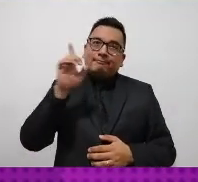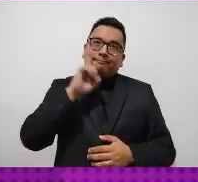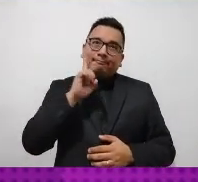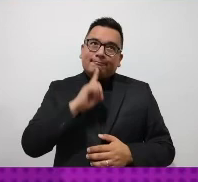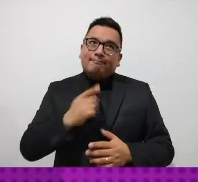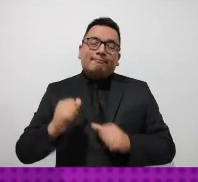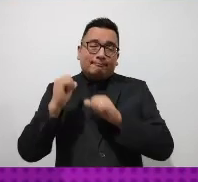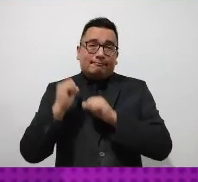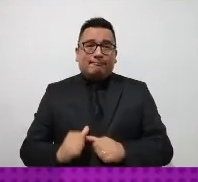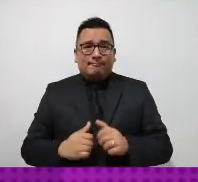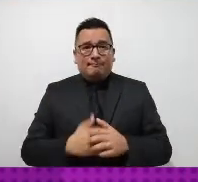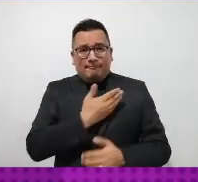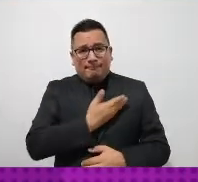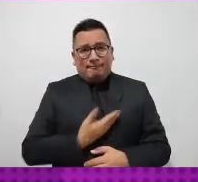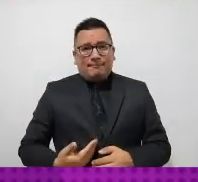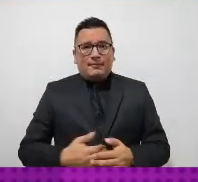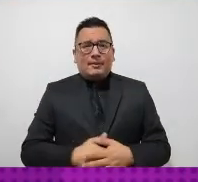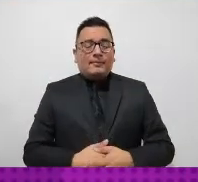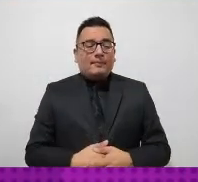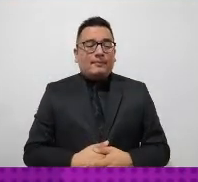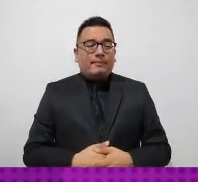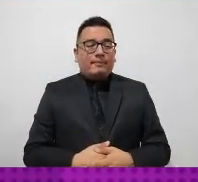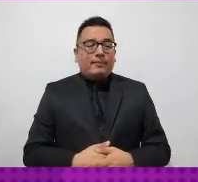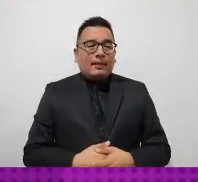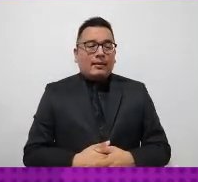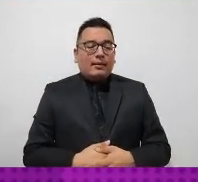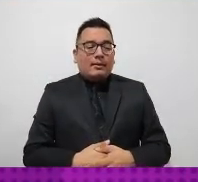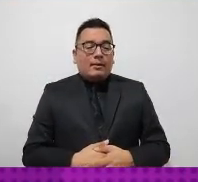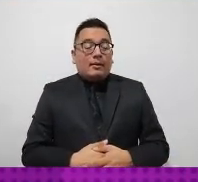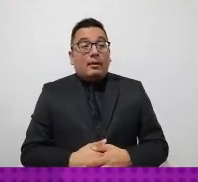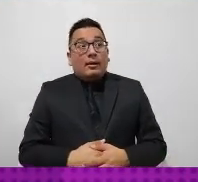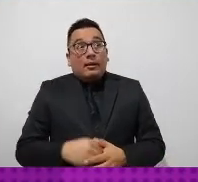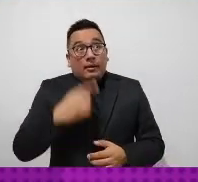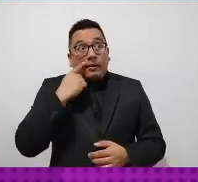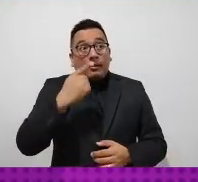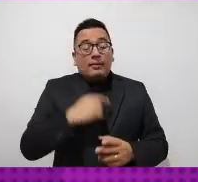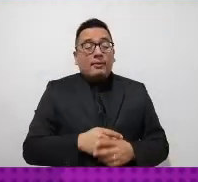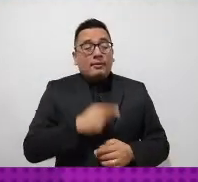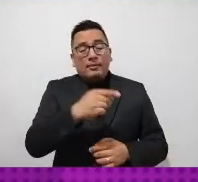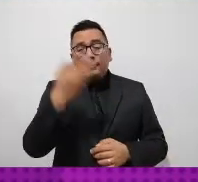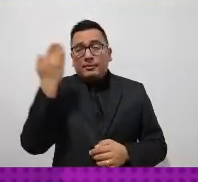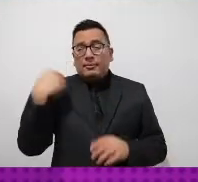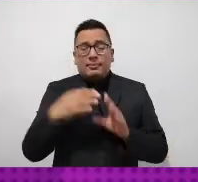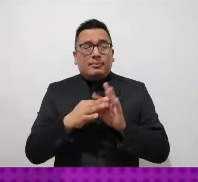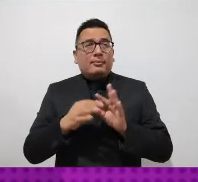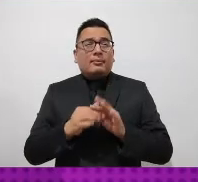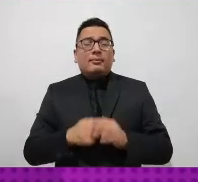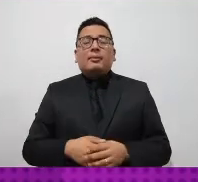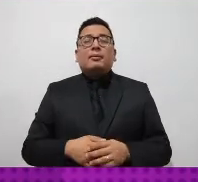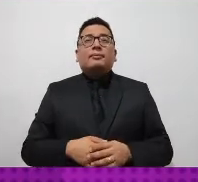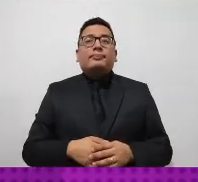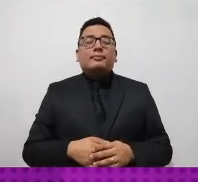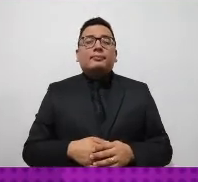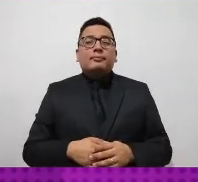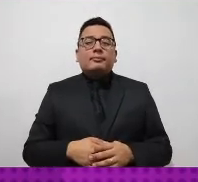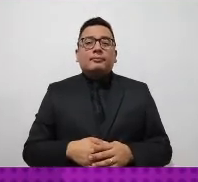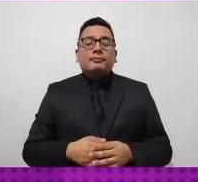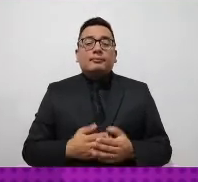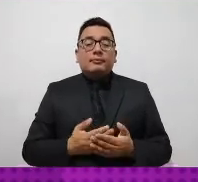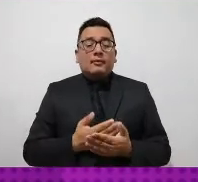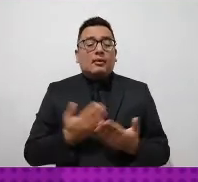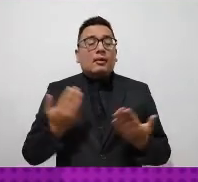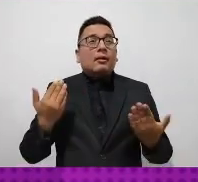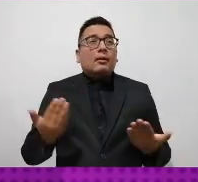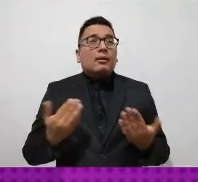Oiga, consejera, y ahorita en el primer bloque mencionó usted que se ha incrementado, se ha disparado el número de casos o incidencias